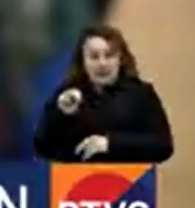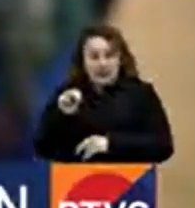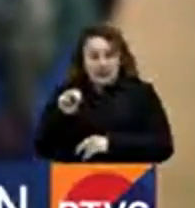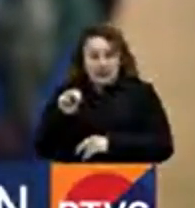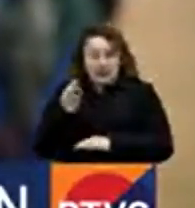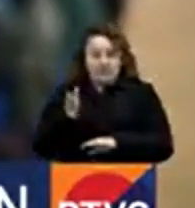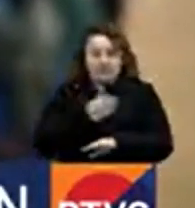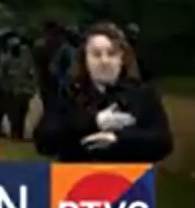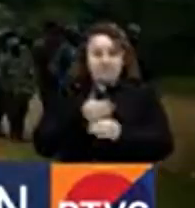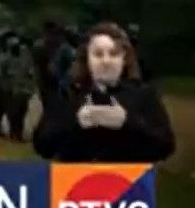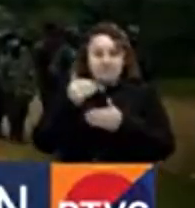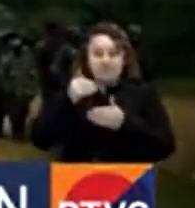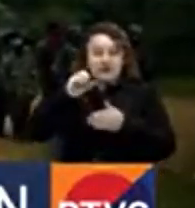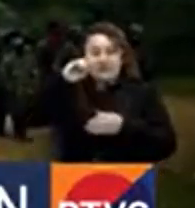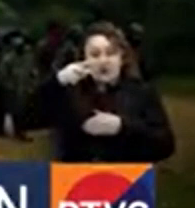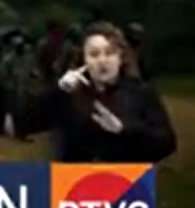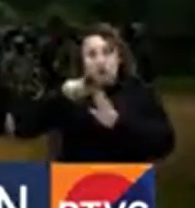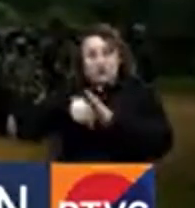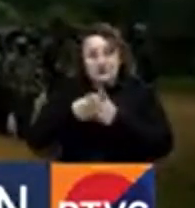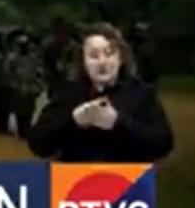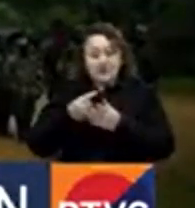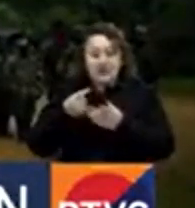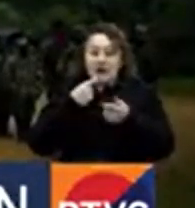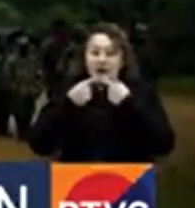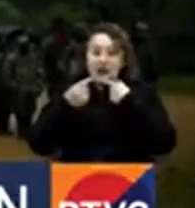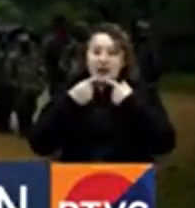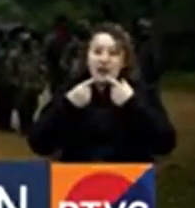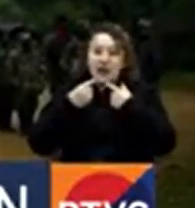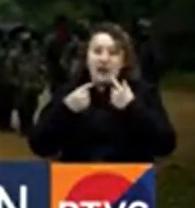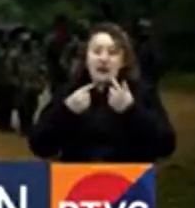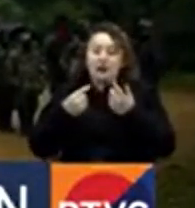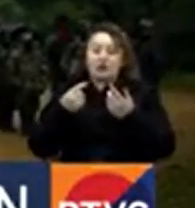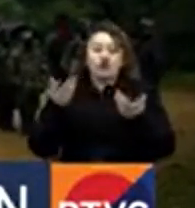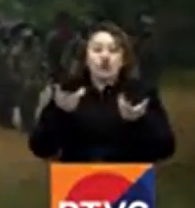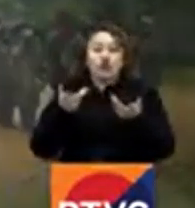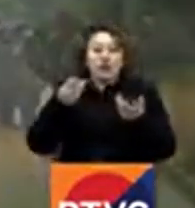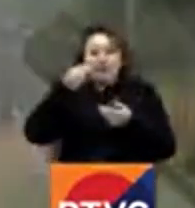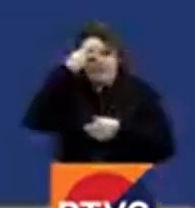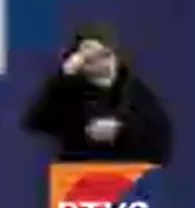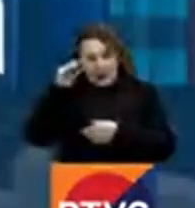al inicio de la segunda fase de diálogos que será desarrollada en México.